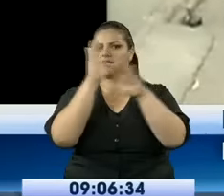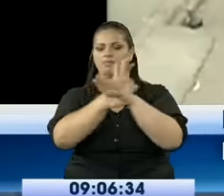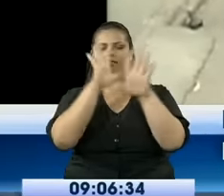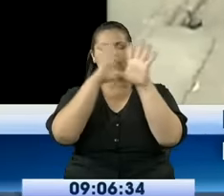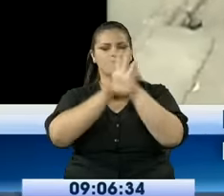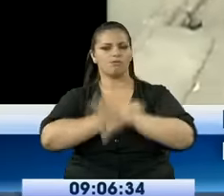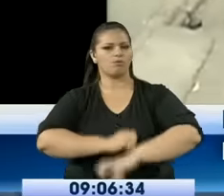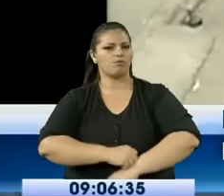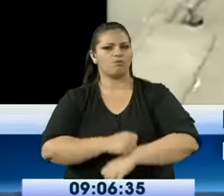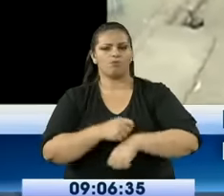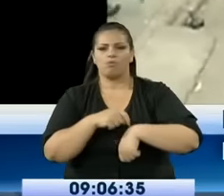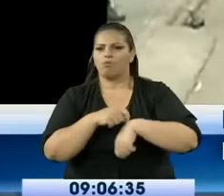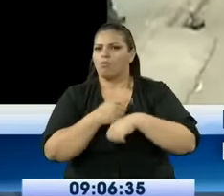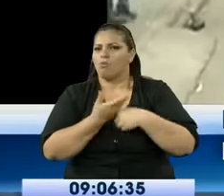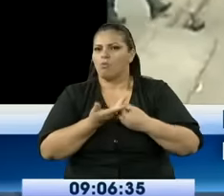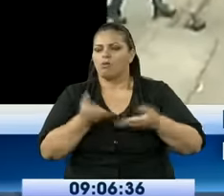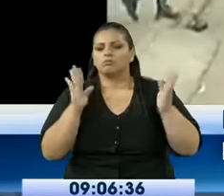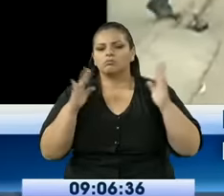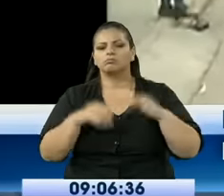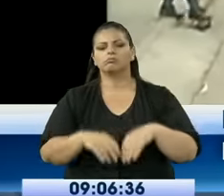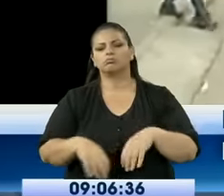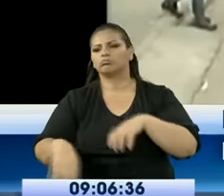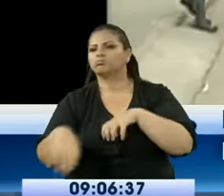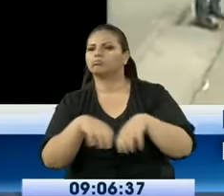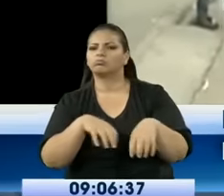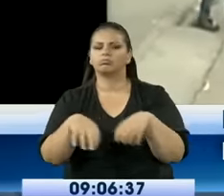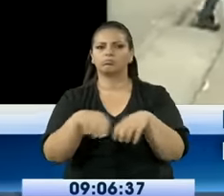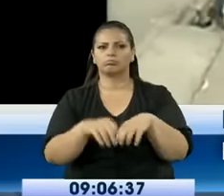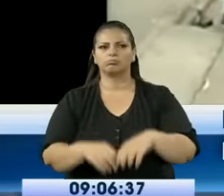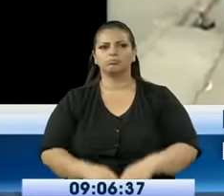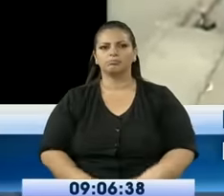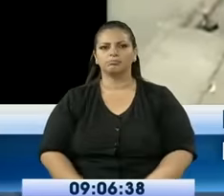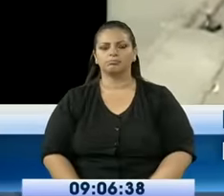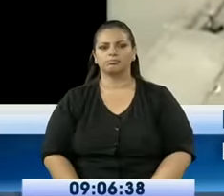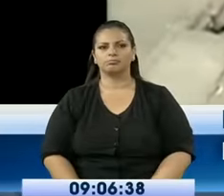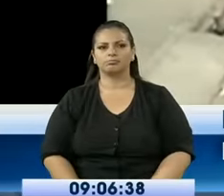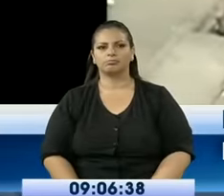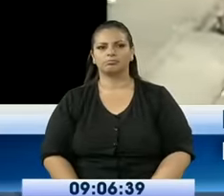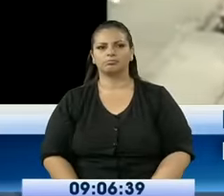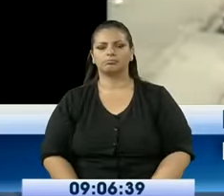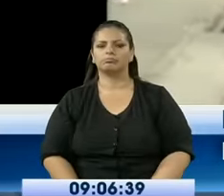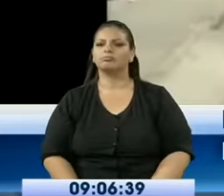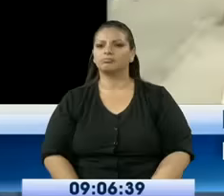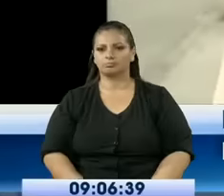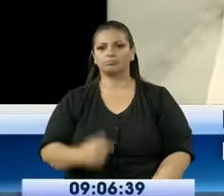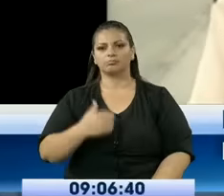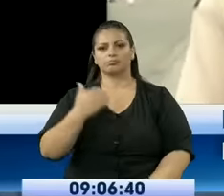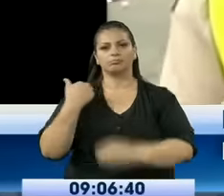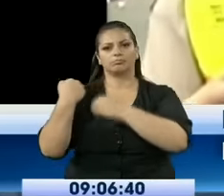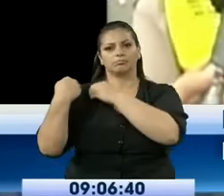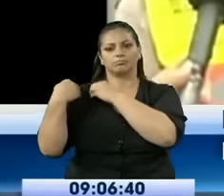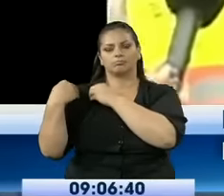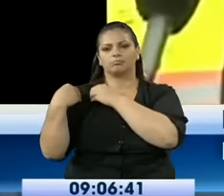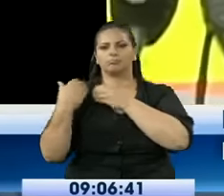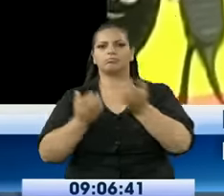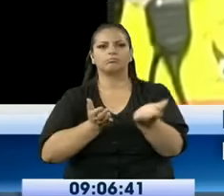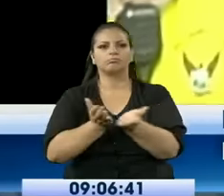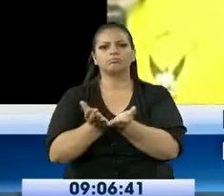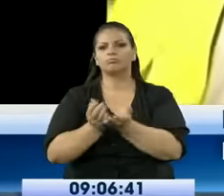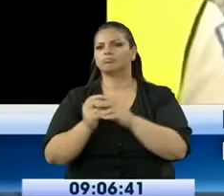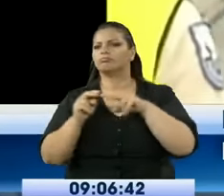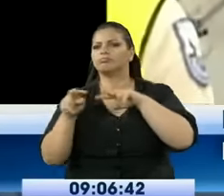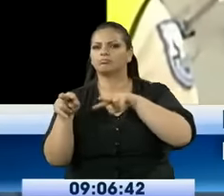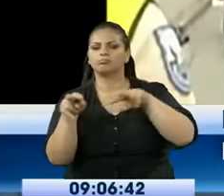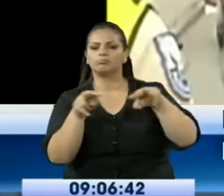noche. Y nosotros no tenemos hora para cumplir nuestro servicio. Nosotros tratamos